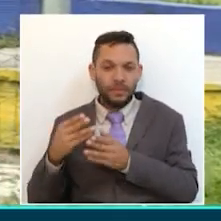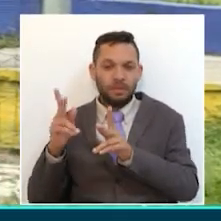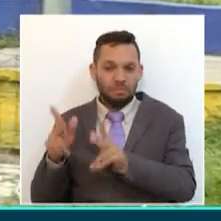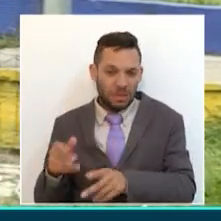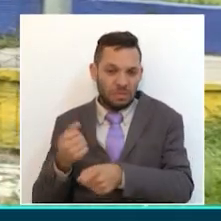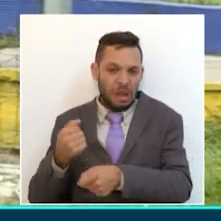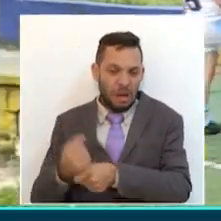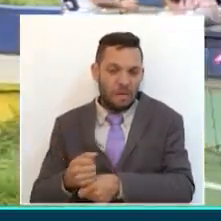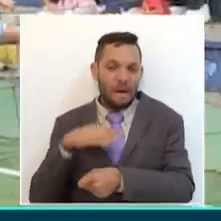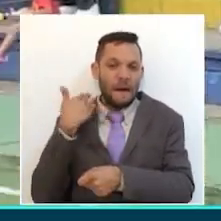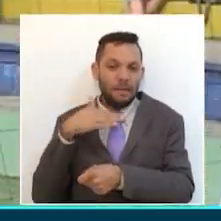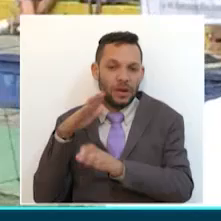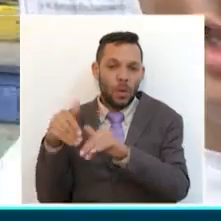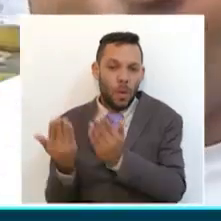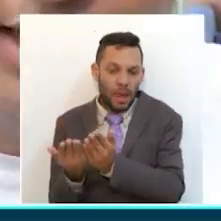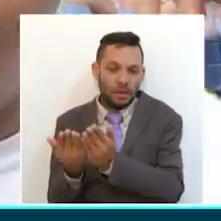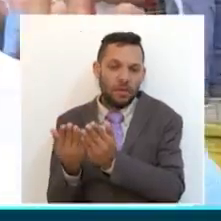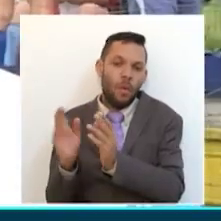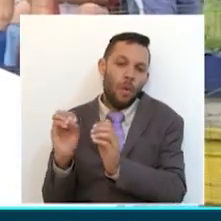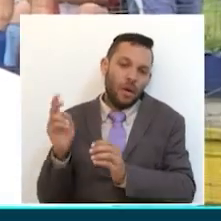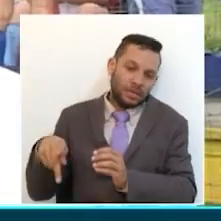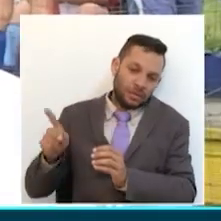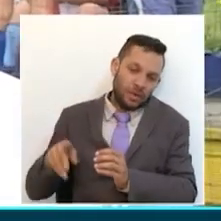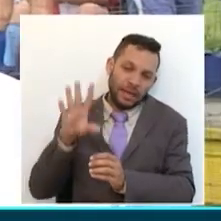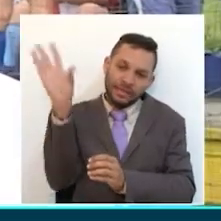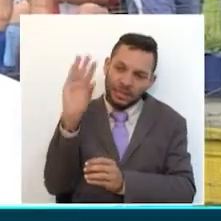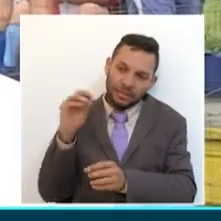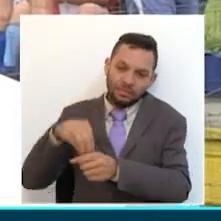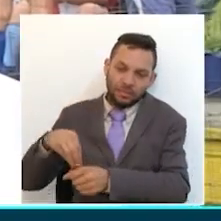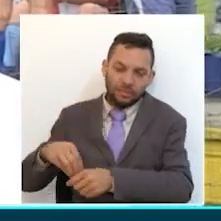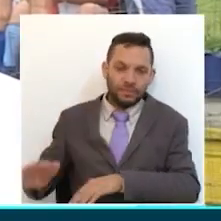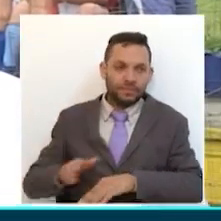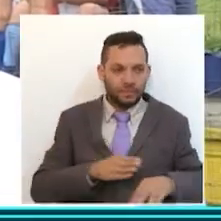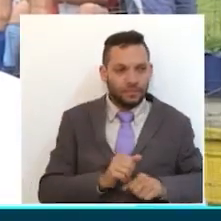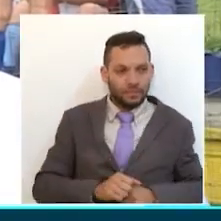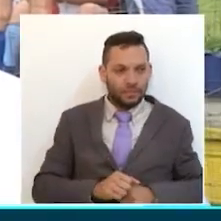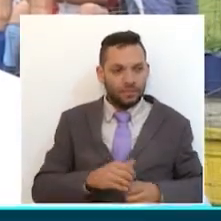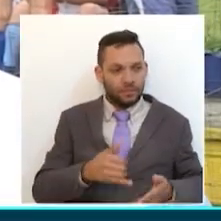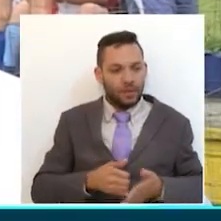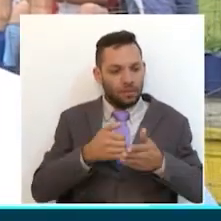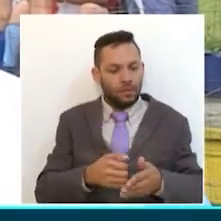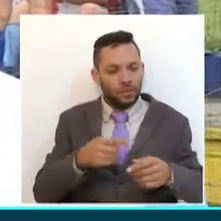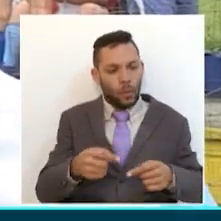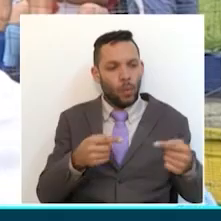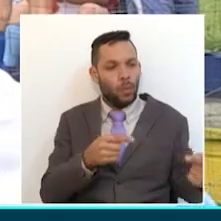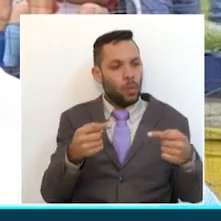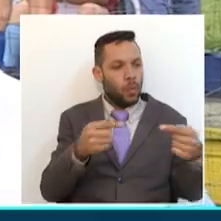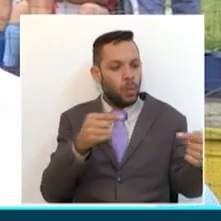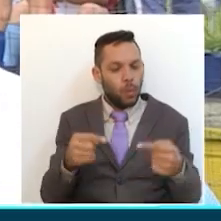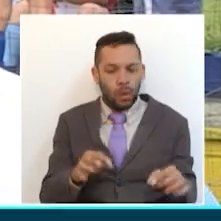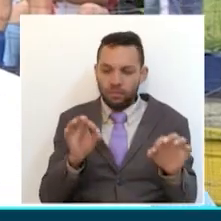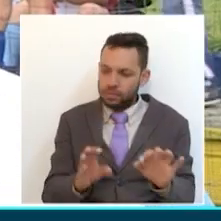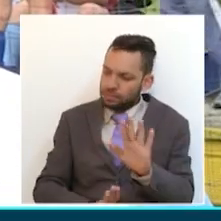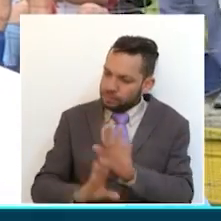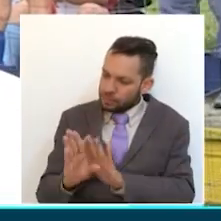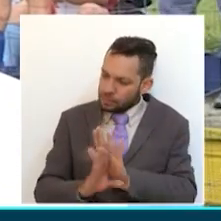de Armenia y del Quindío. El torneo nos muestra eso, nos muestra una forma bonita de competir, una forma sana,